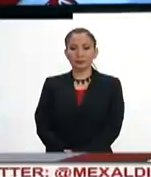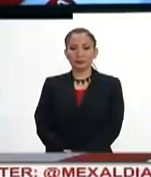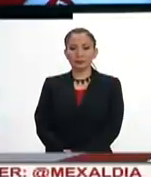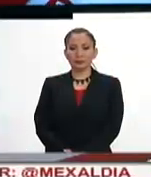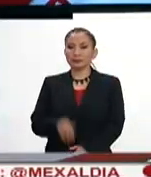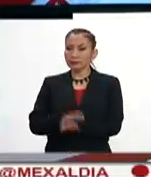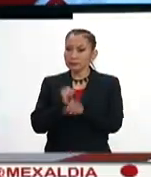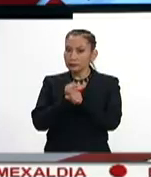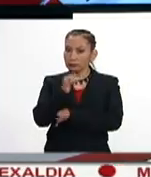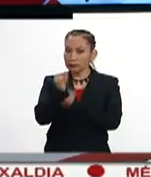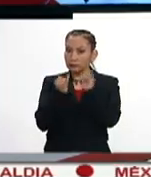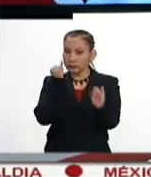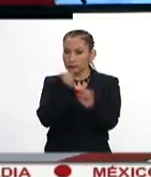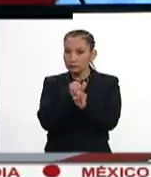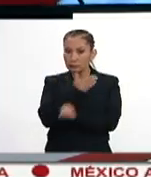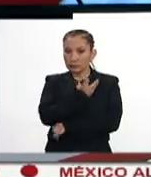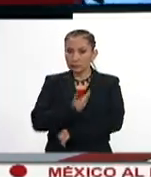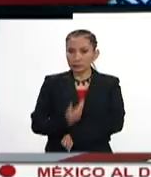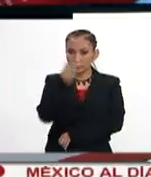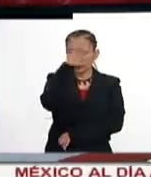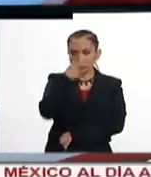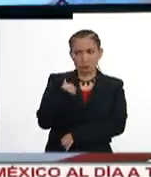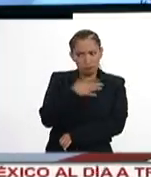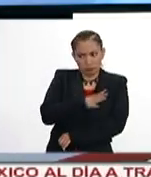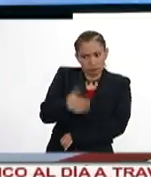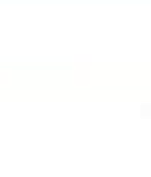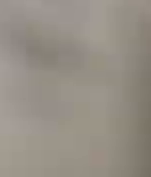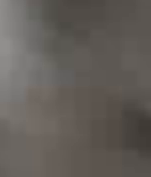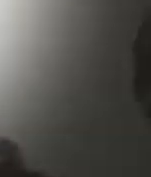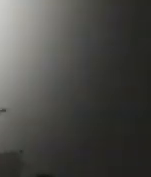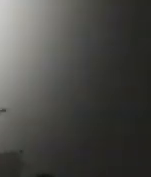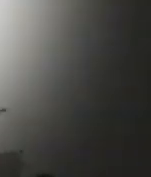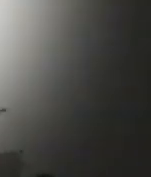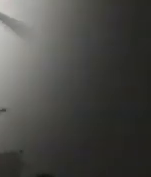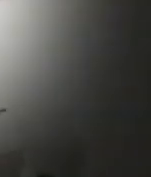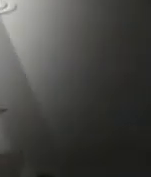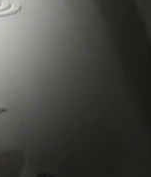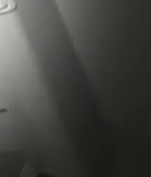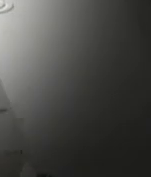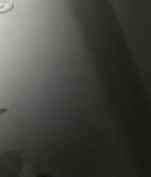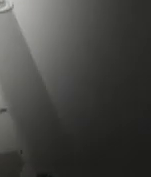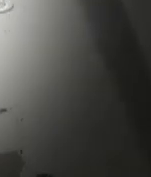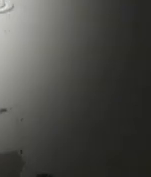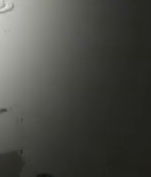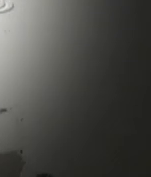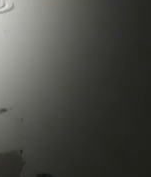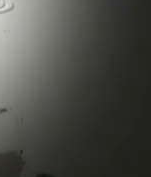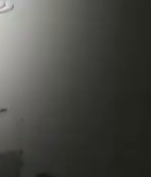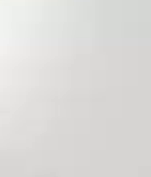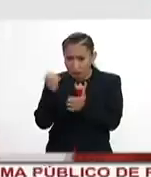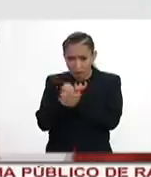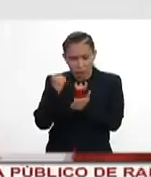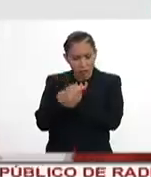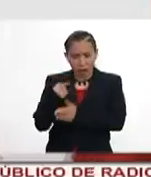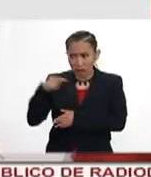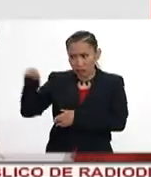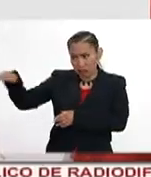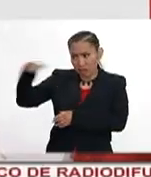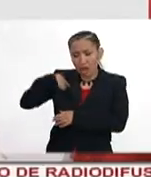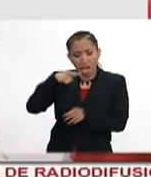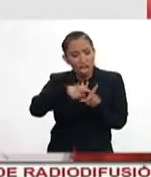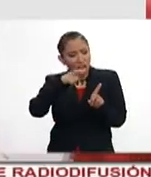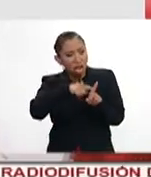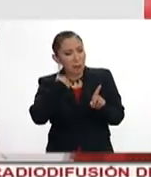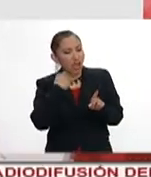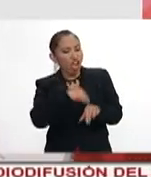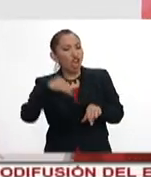Y en más información internacional, el presidente Trump negó tener propiedades u obligaciones financieras con Rusia y que desde el Kremlin deben estar burlándose